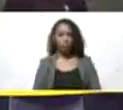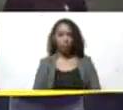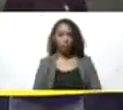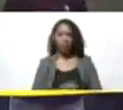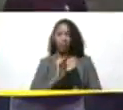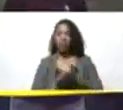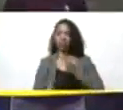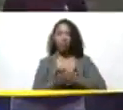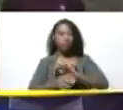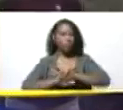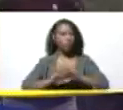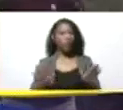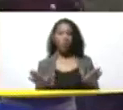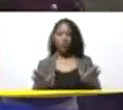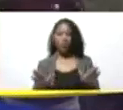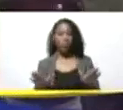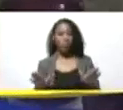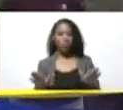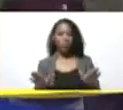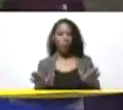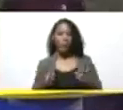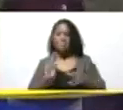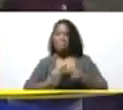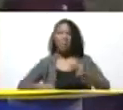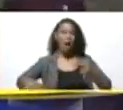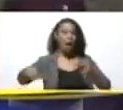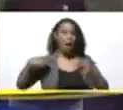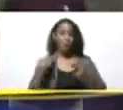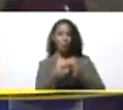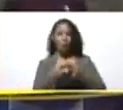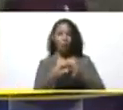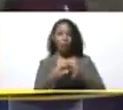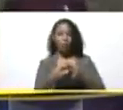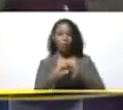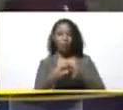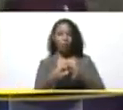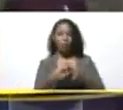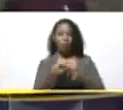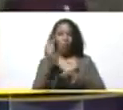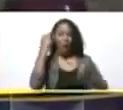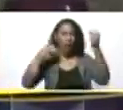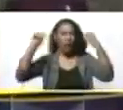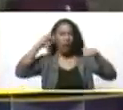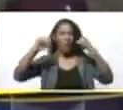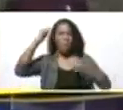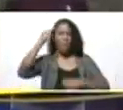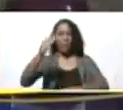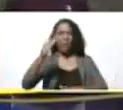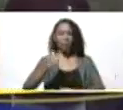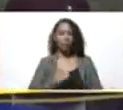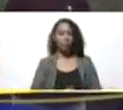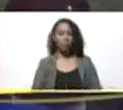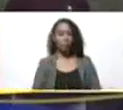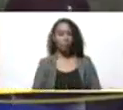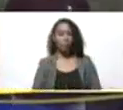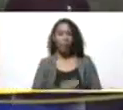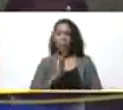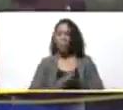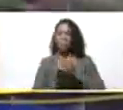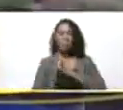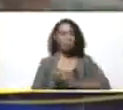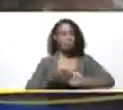basta ya, más nunca una rebelión militar, basta